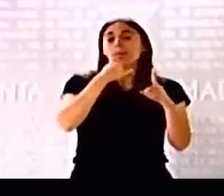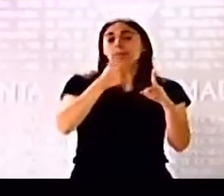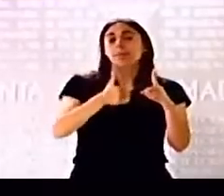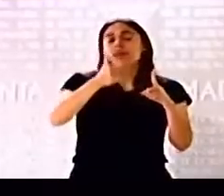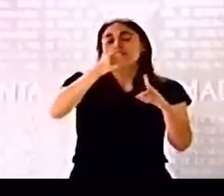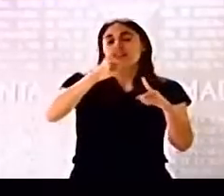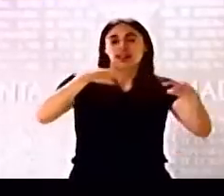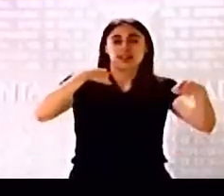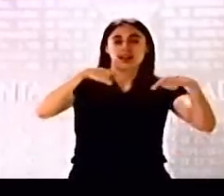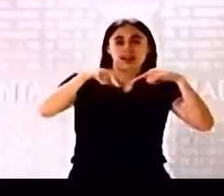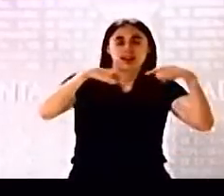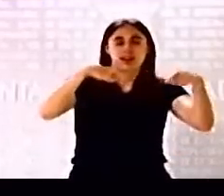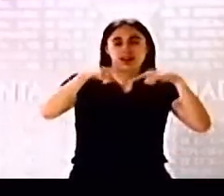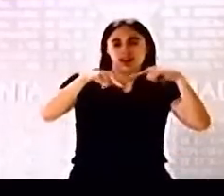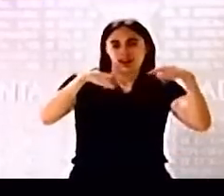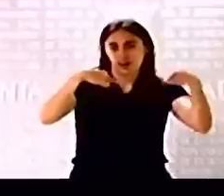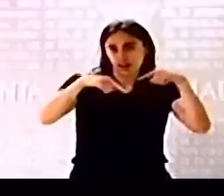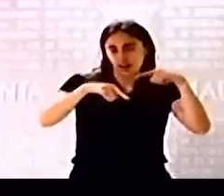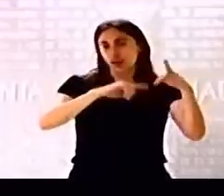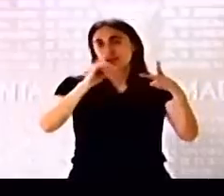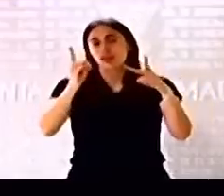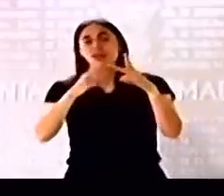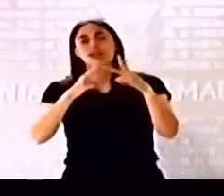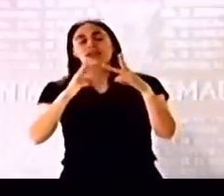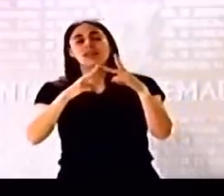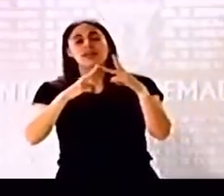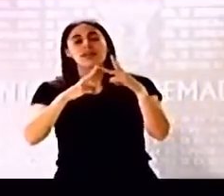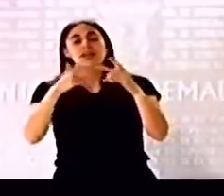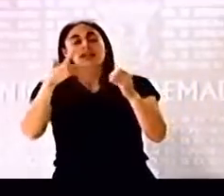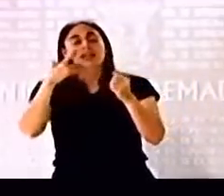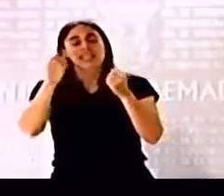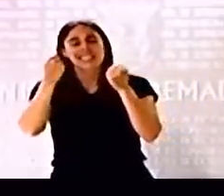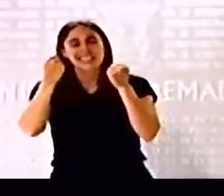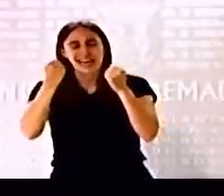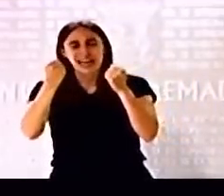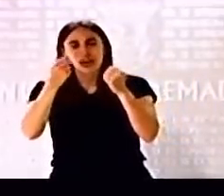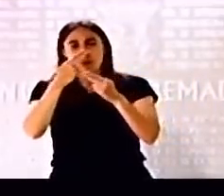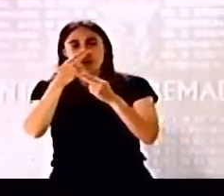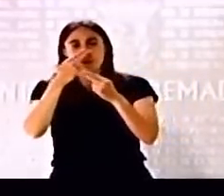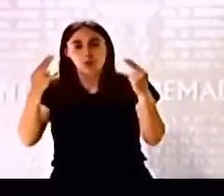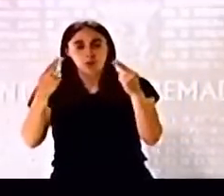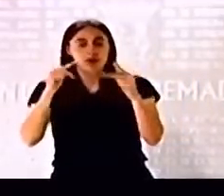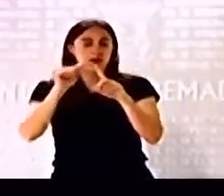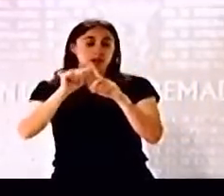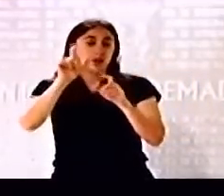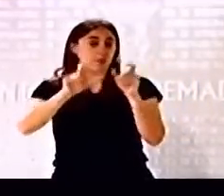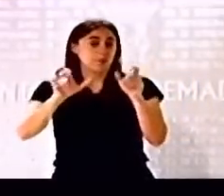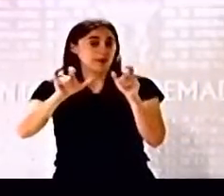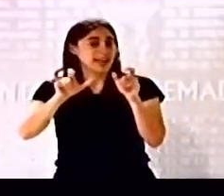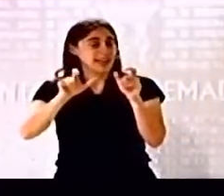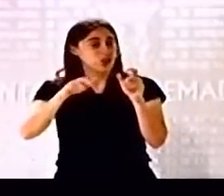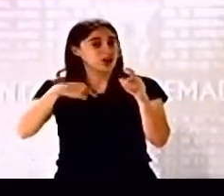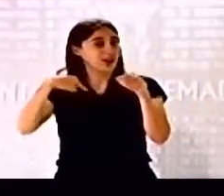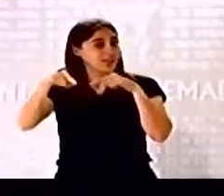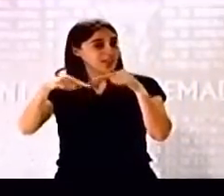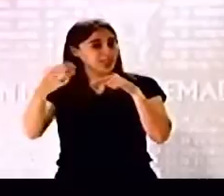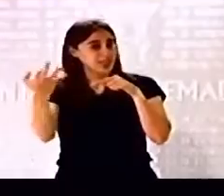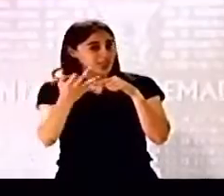internacional. Dos, garantizar la salud pública de aquellas personas que se desplazan. Y